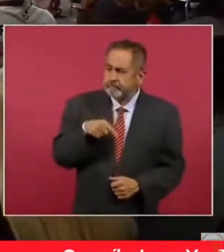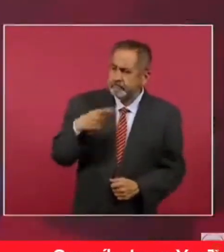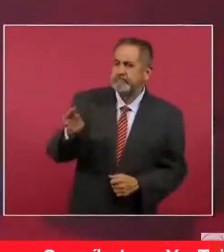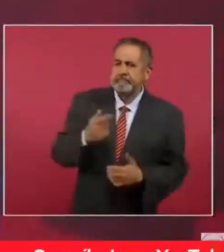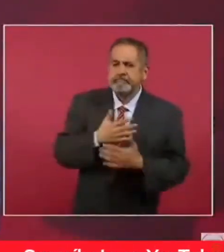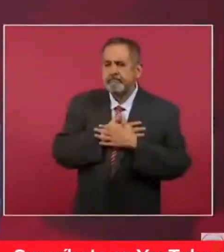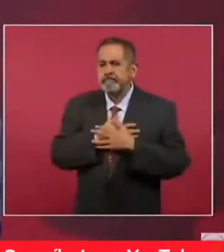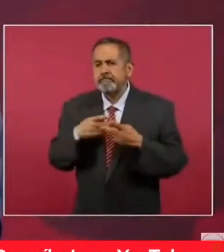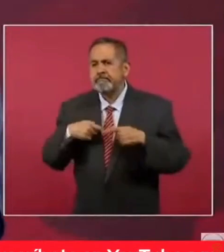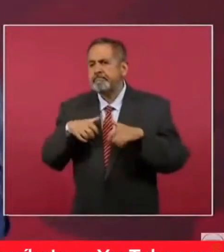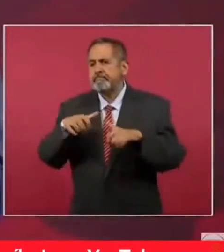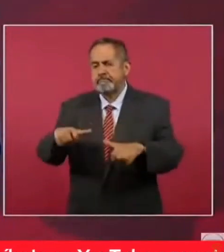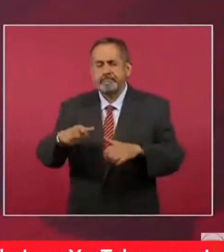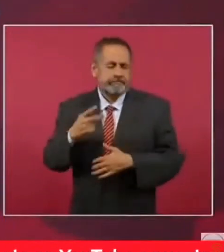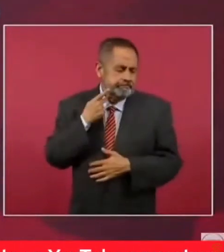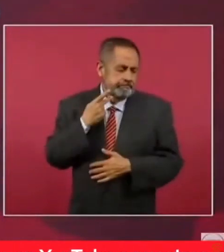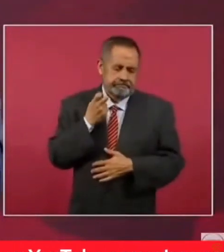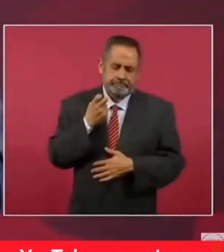no